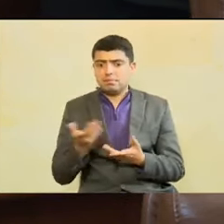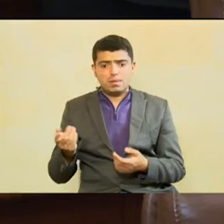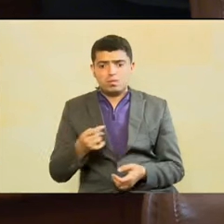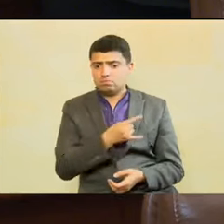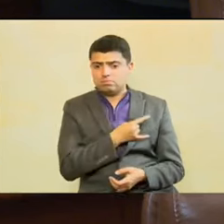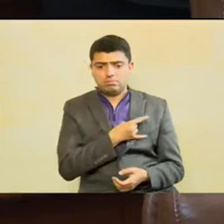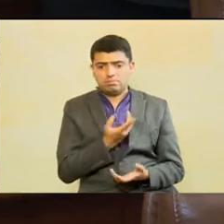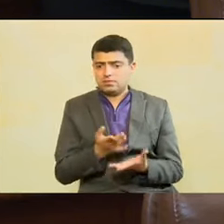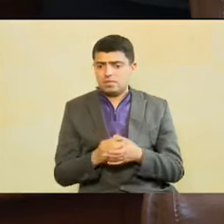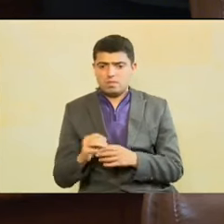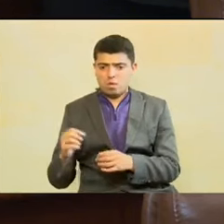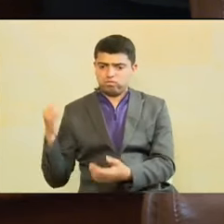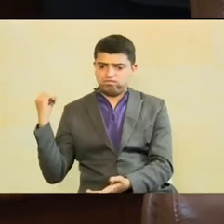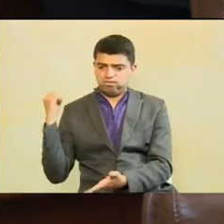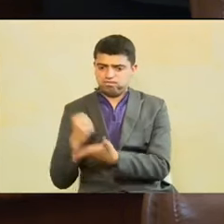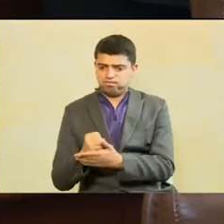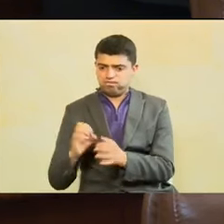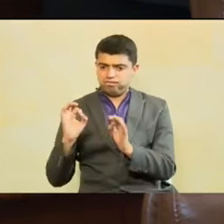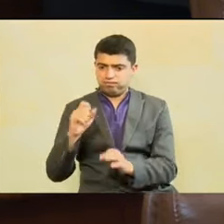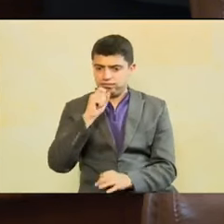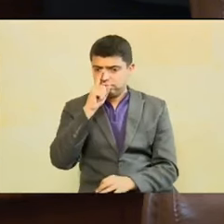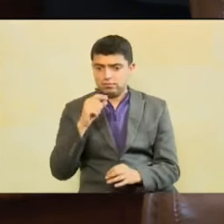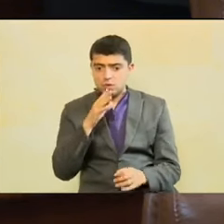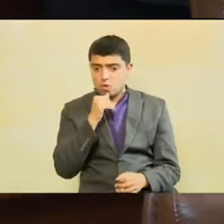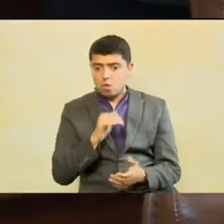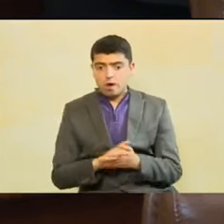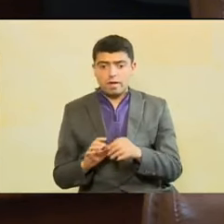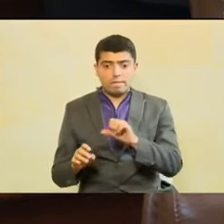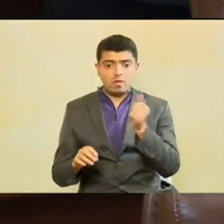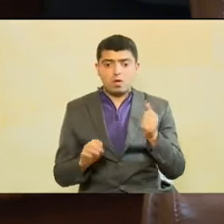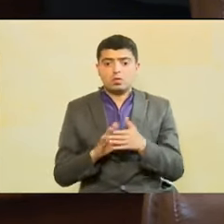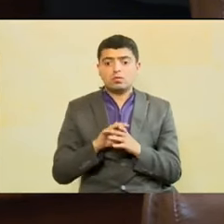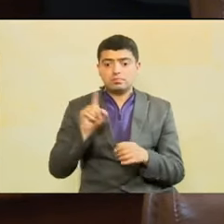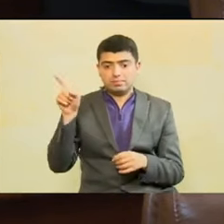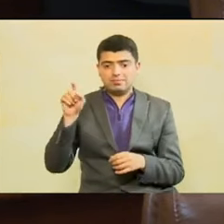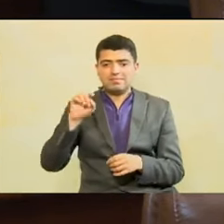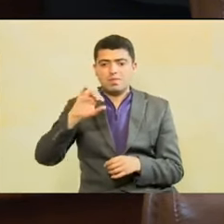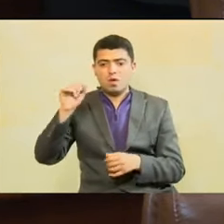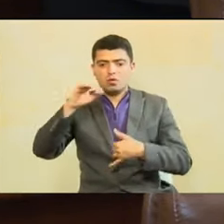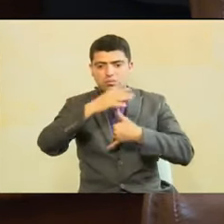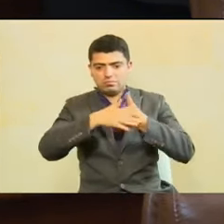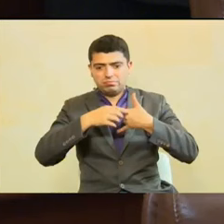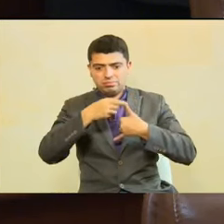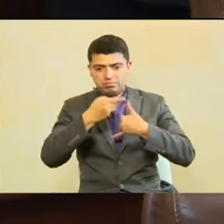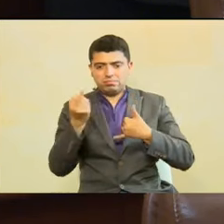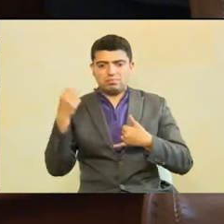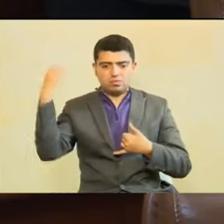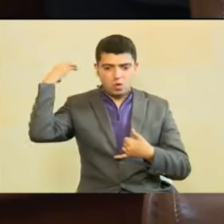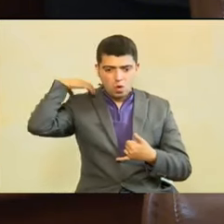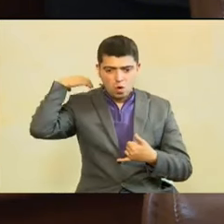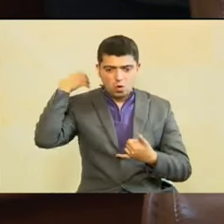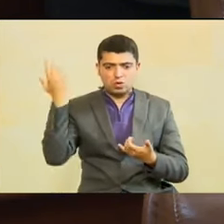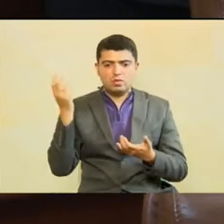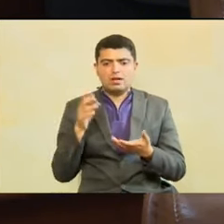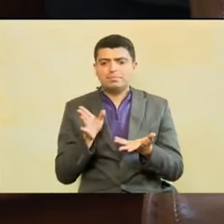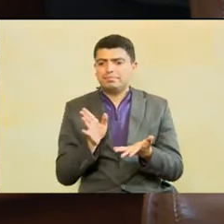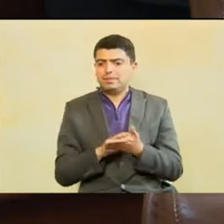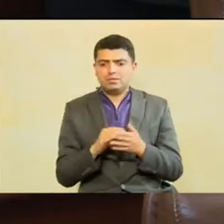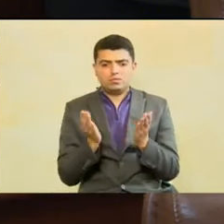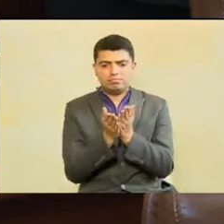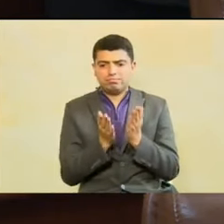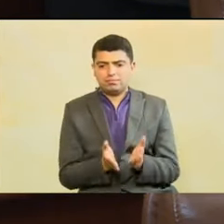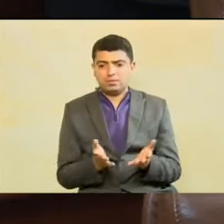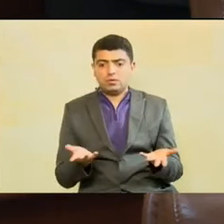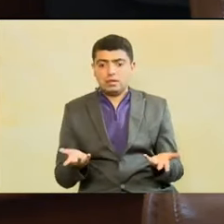universidad acreditada en el meta en la guajira en Córdoba muchos estudiantes